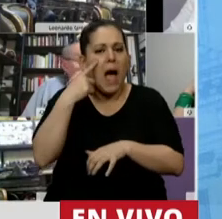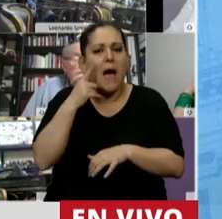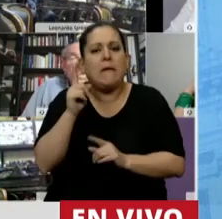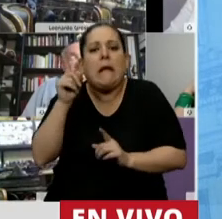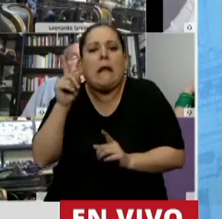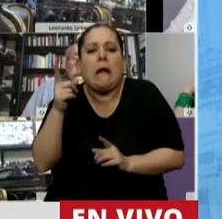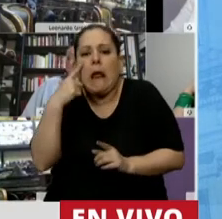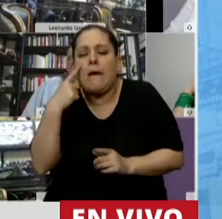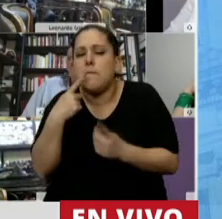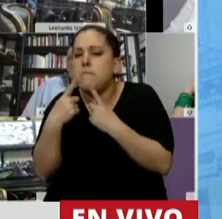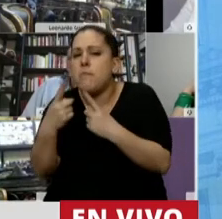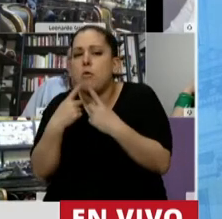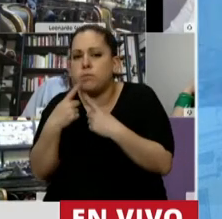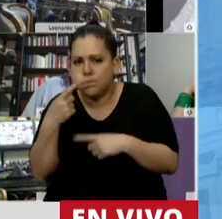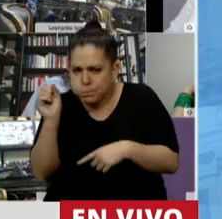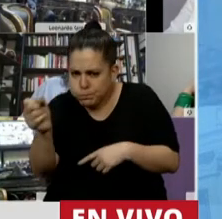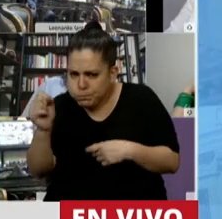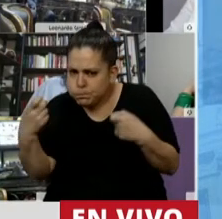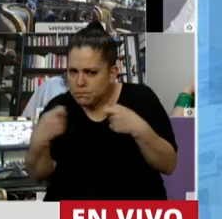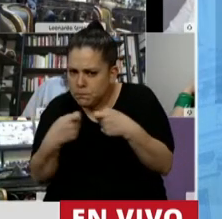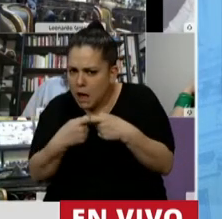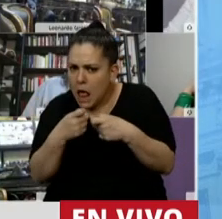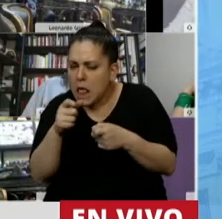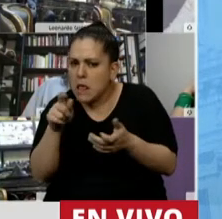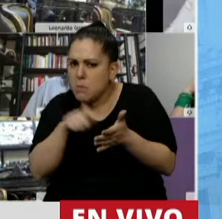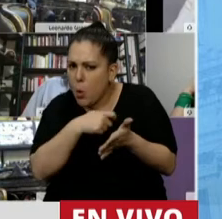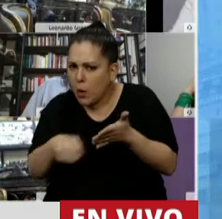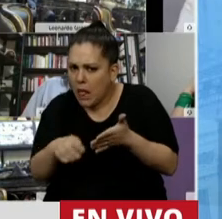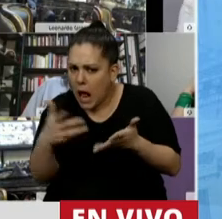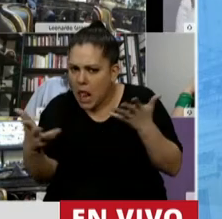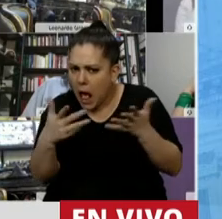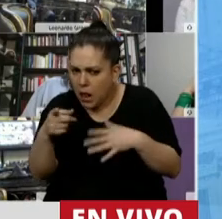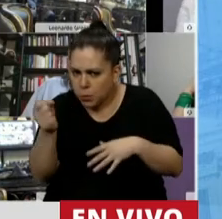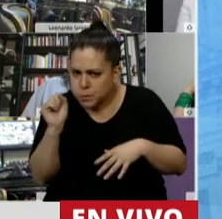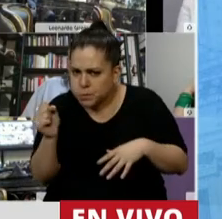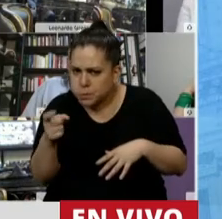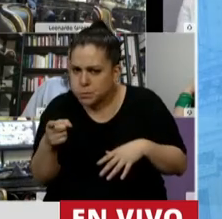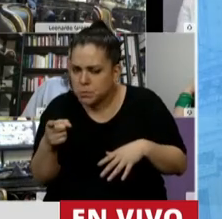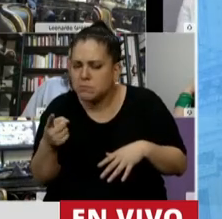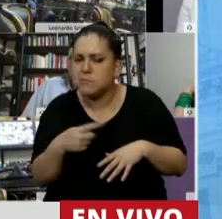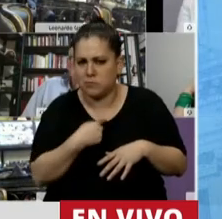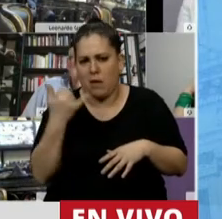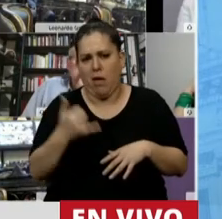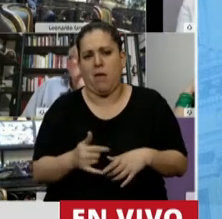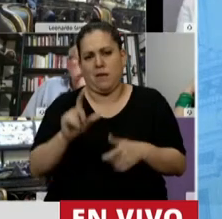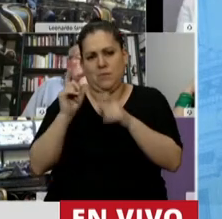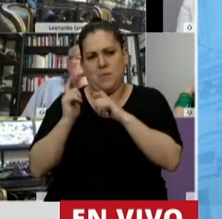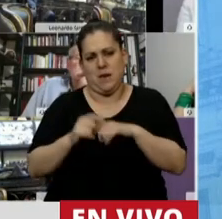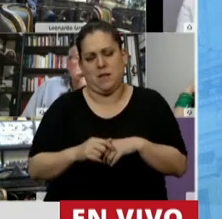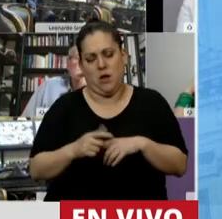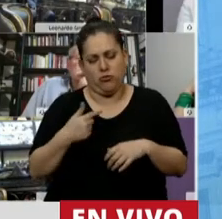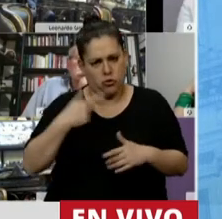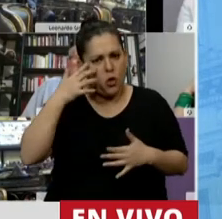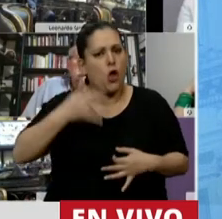hecho un negocio inmobiliario quemando su campo. Alguna experiencia en esto tenemos. Estoy